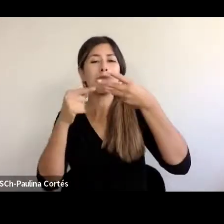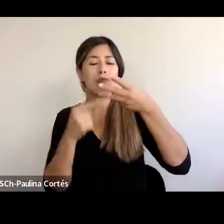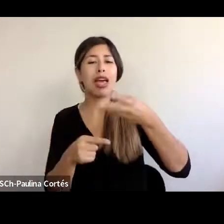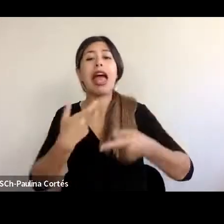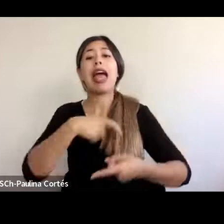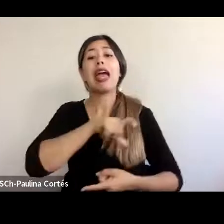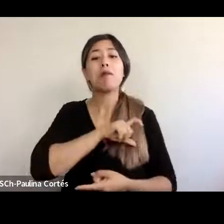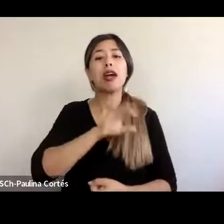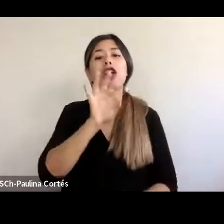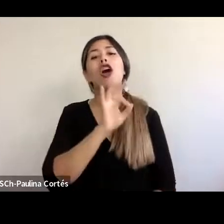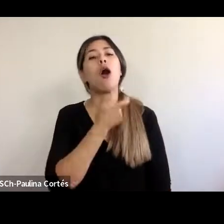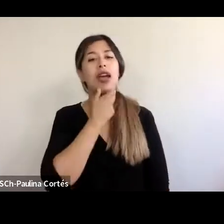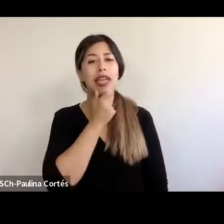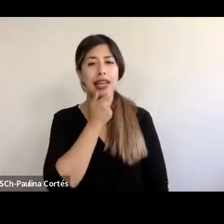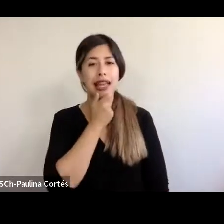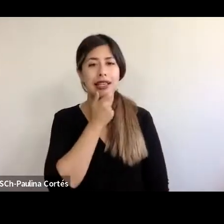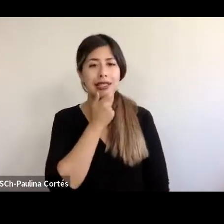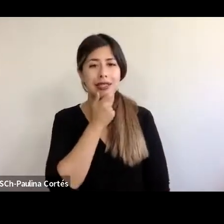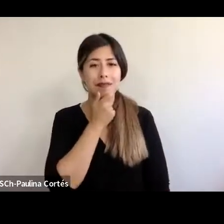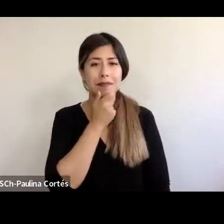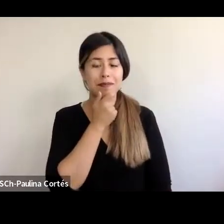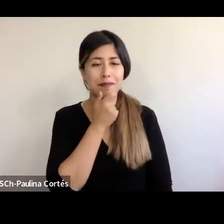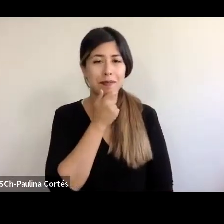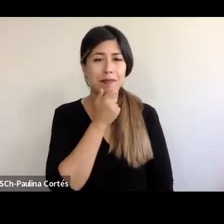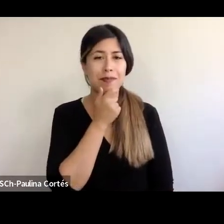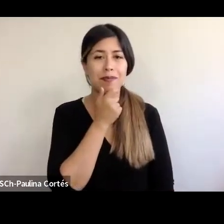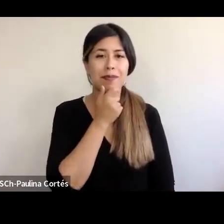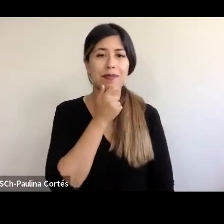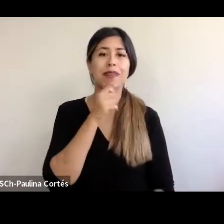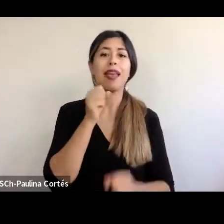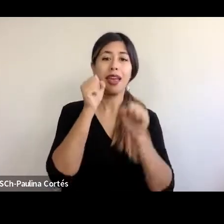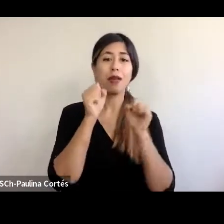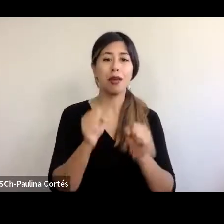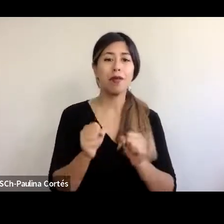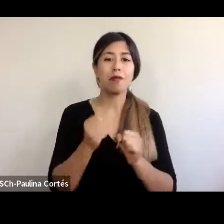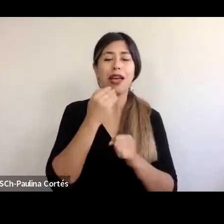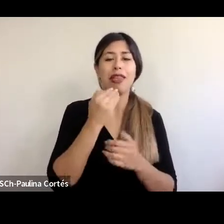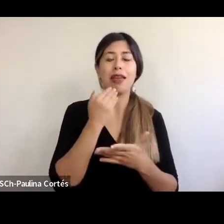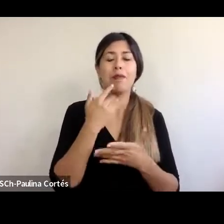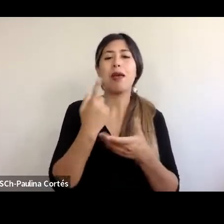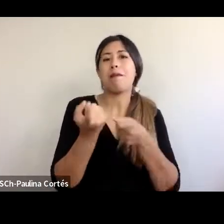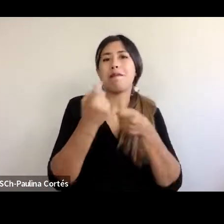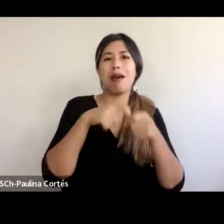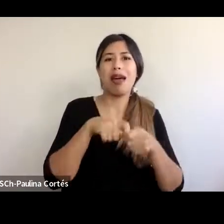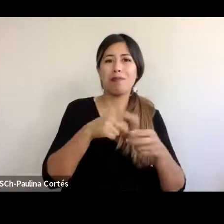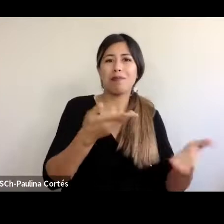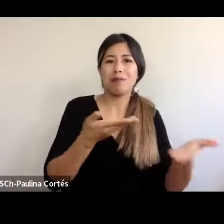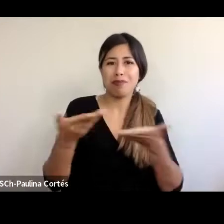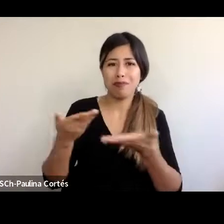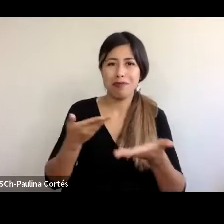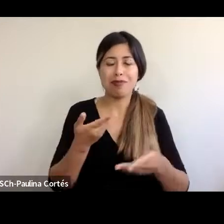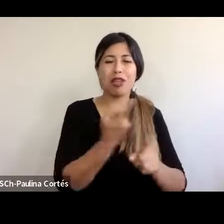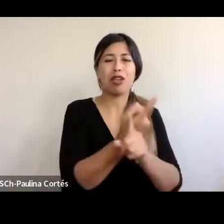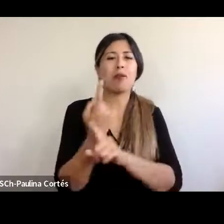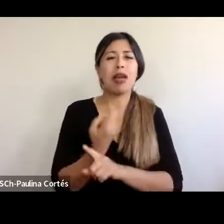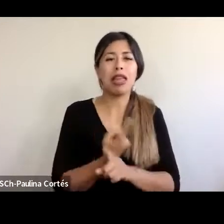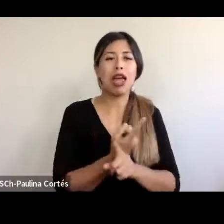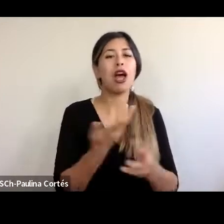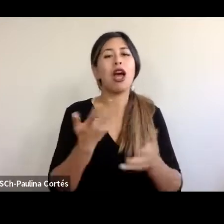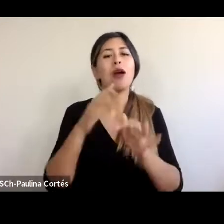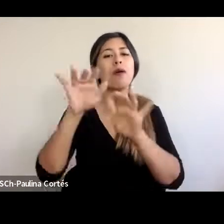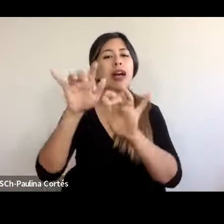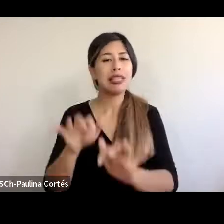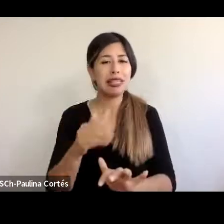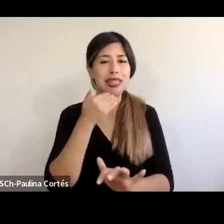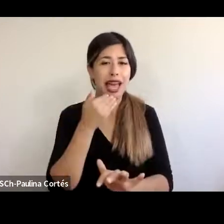o inglés. Y pueden así participar de la conversación también a través del chat